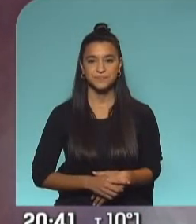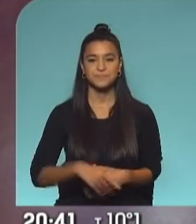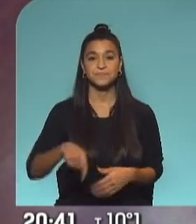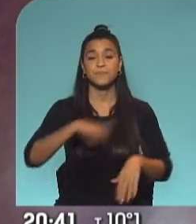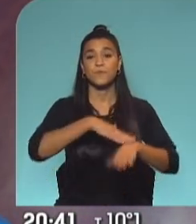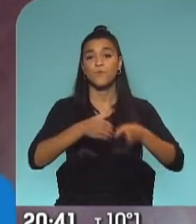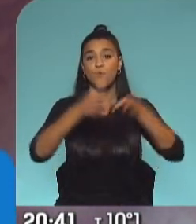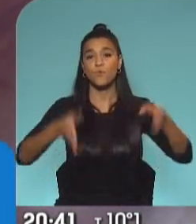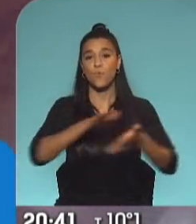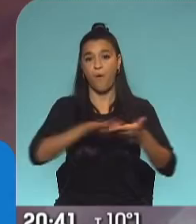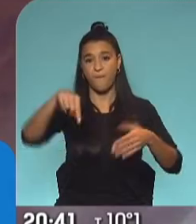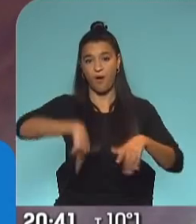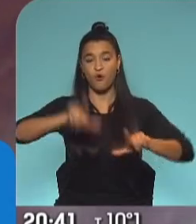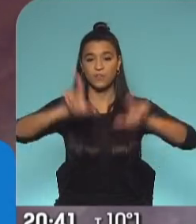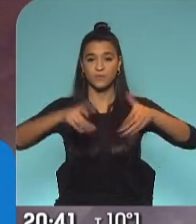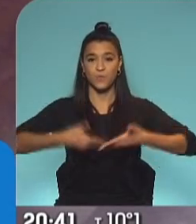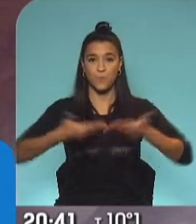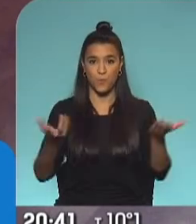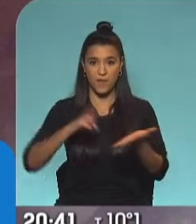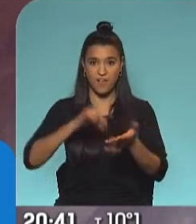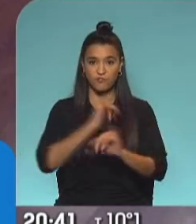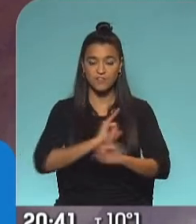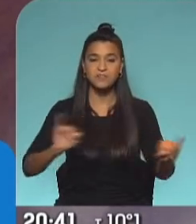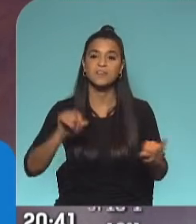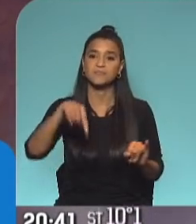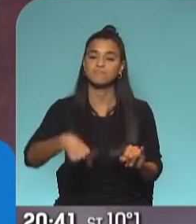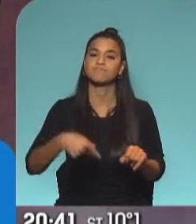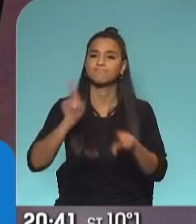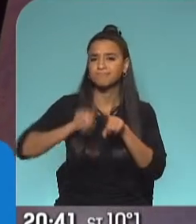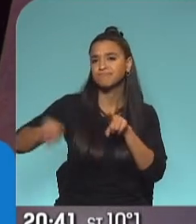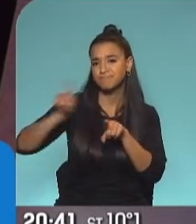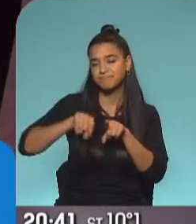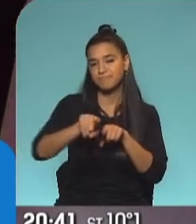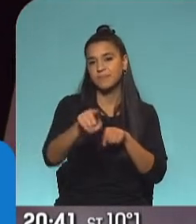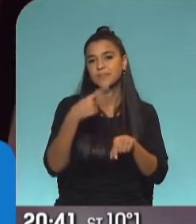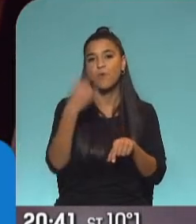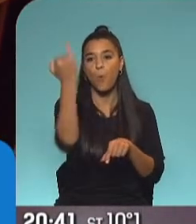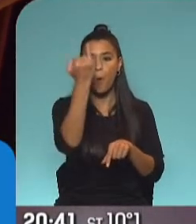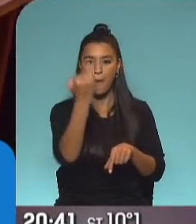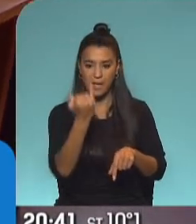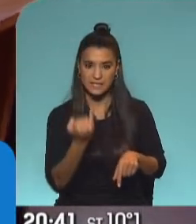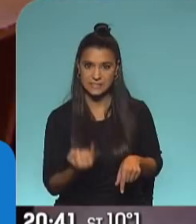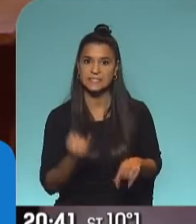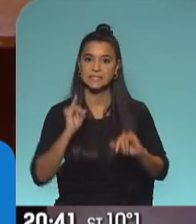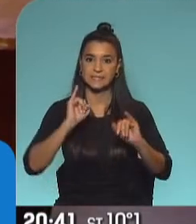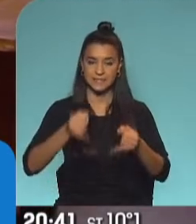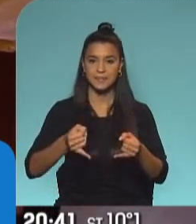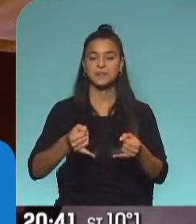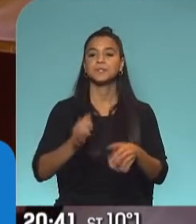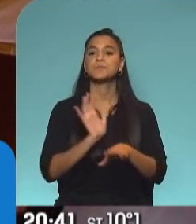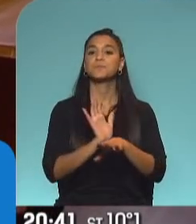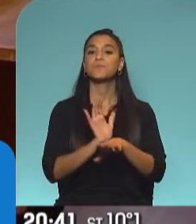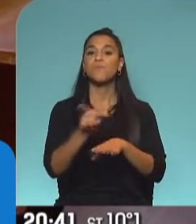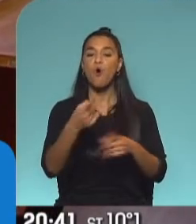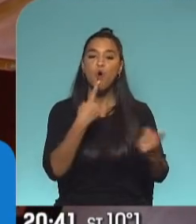Una nueva sección inauguramos hoy en Televisión Pública Noticias, será recurrente para todos nuestros jueves. Es material